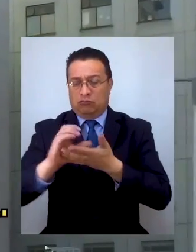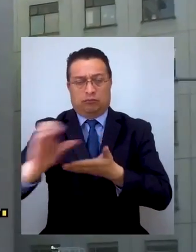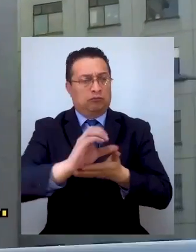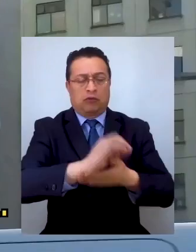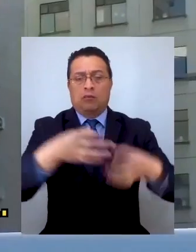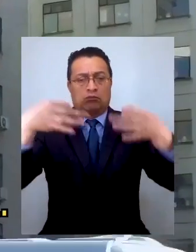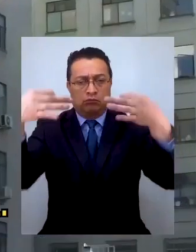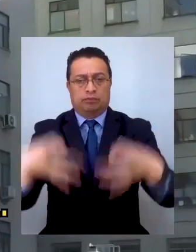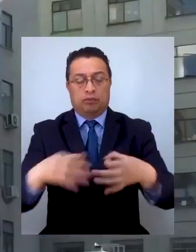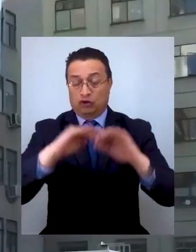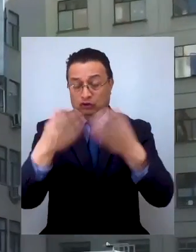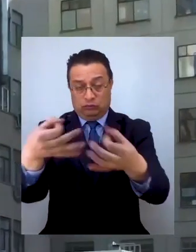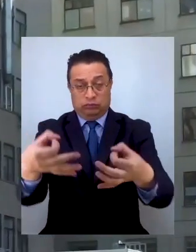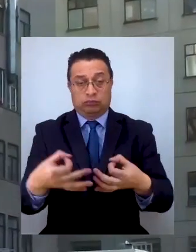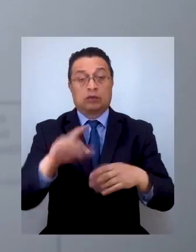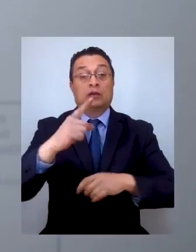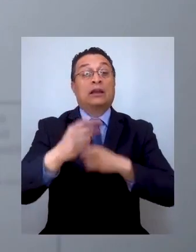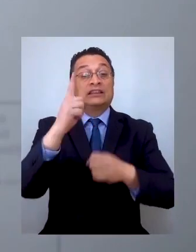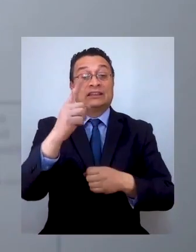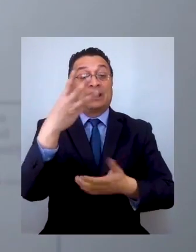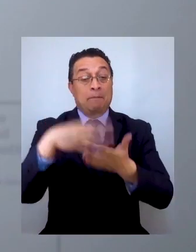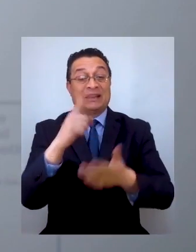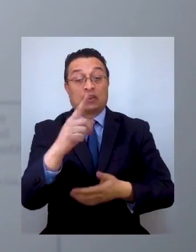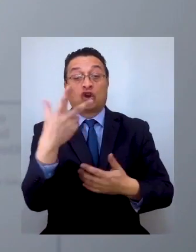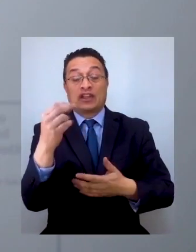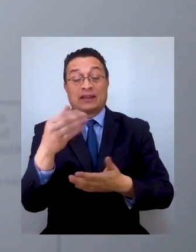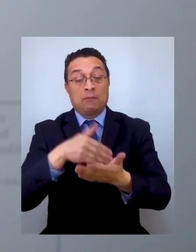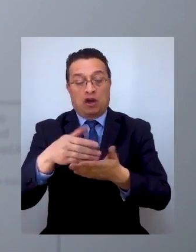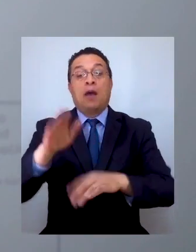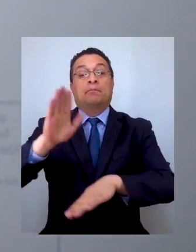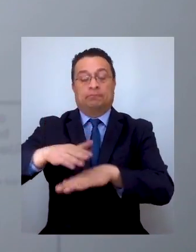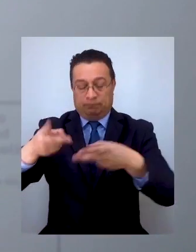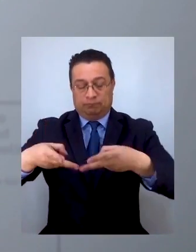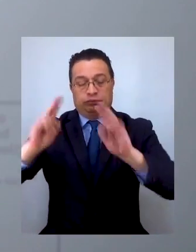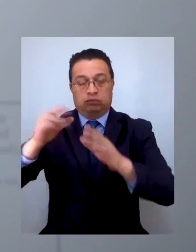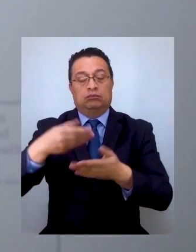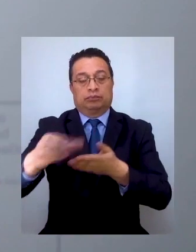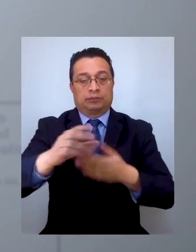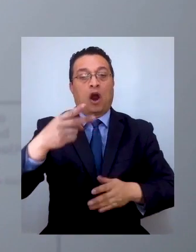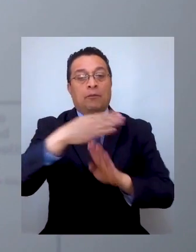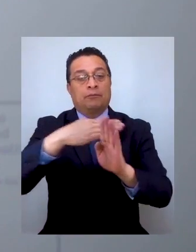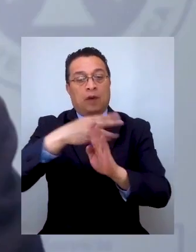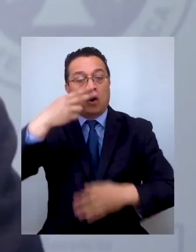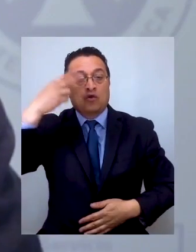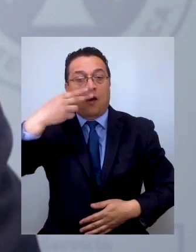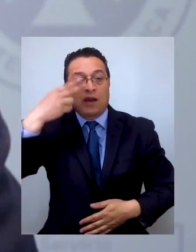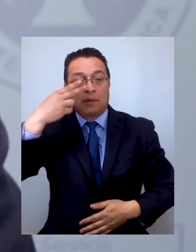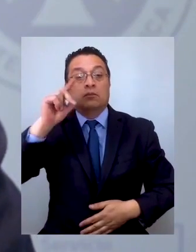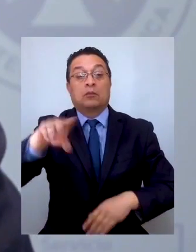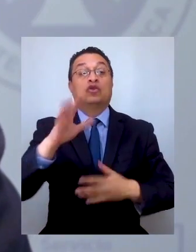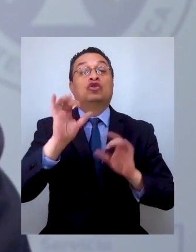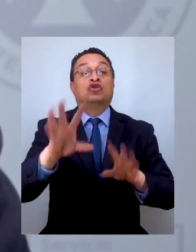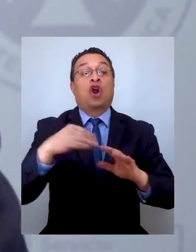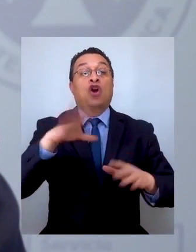ejecución presupuestaria operacional. De este presupuesto, 3.180 millones fueron para inversiones autorizadas a mediados de noviembre, contando